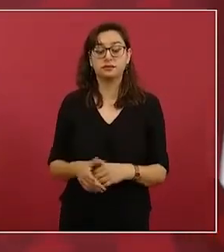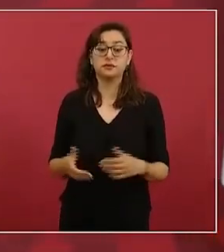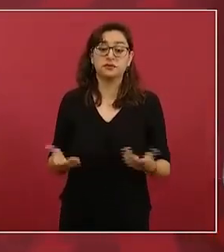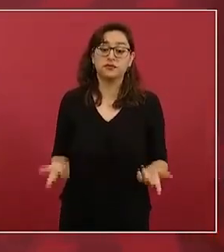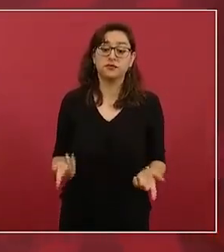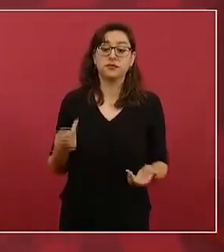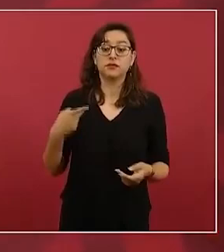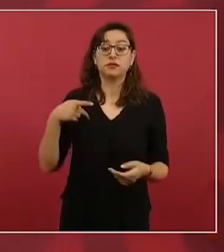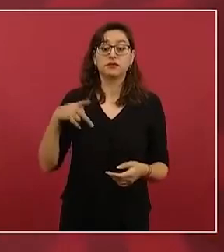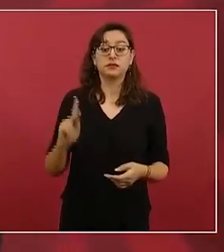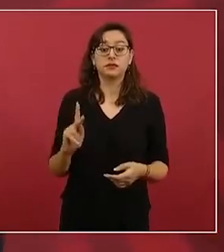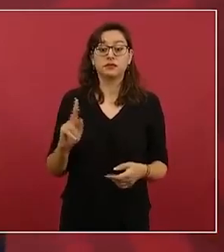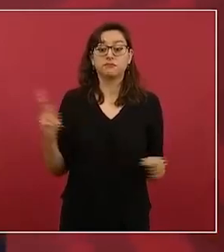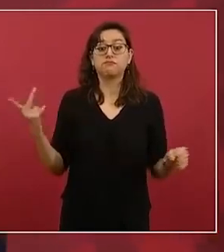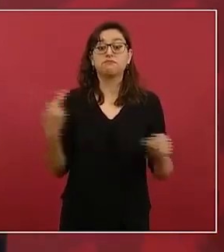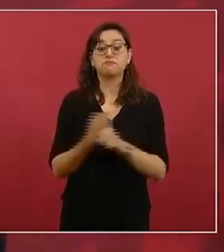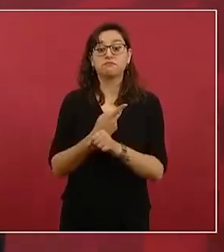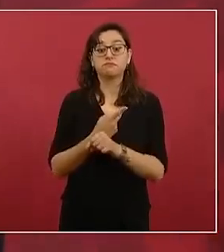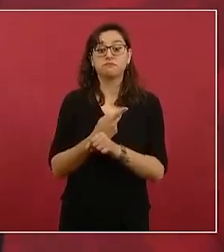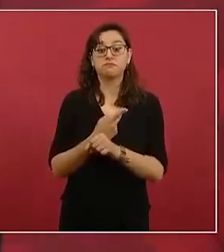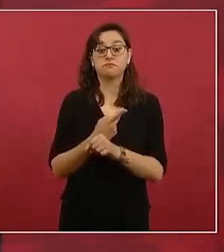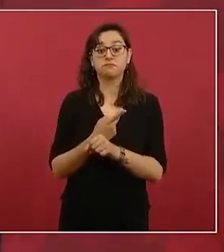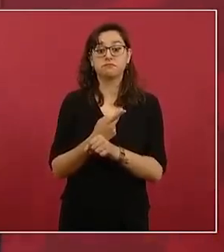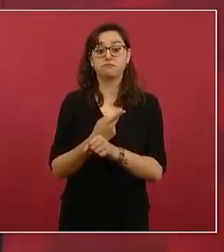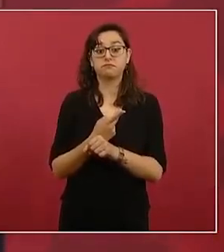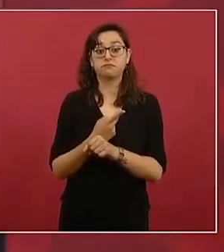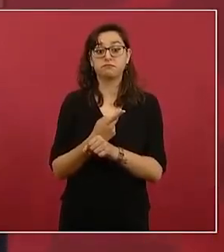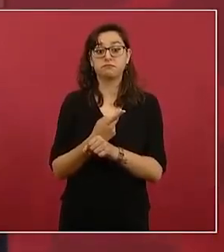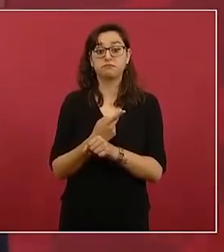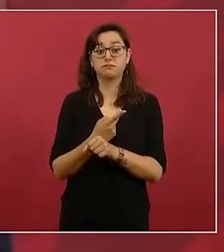la ley no es